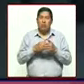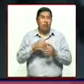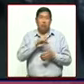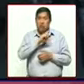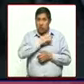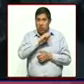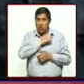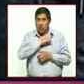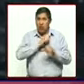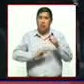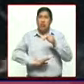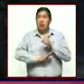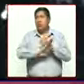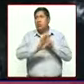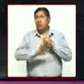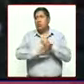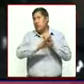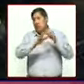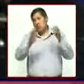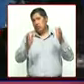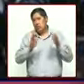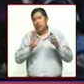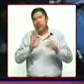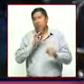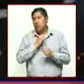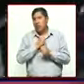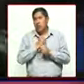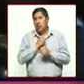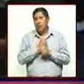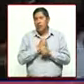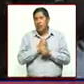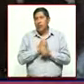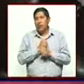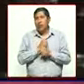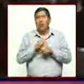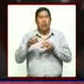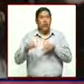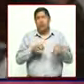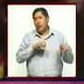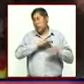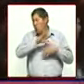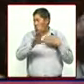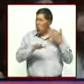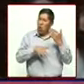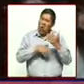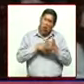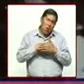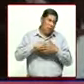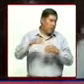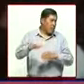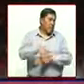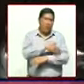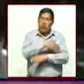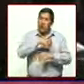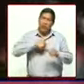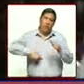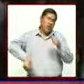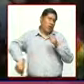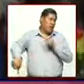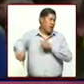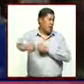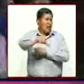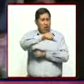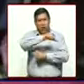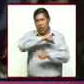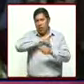oficiales que están resguardando, cumpliendo su labor en este caso. Están recorriendo todas las calles alrededor con una cuadra